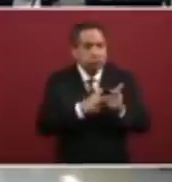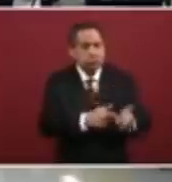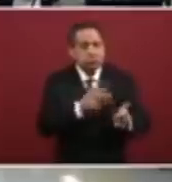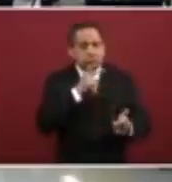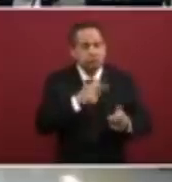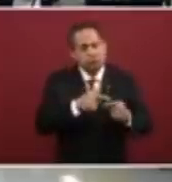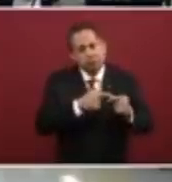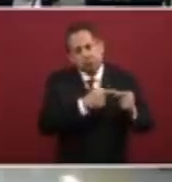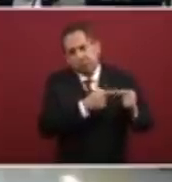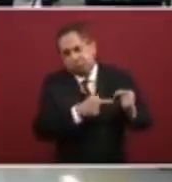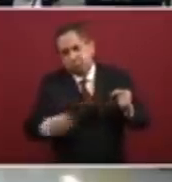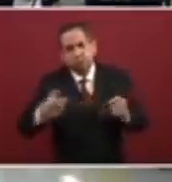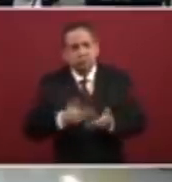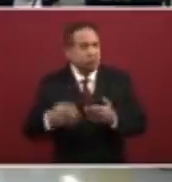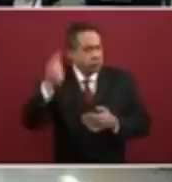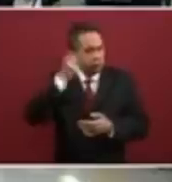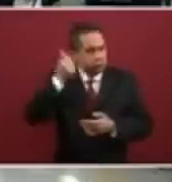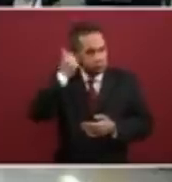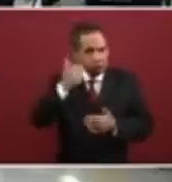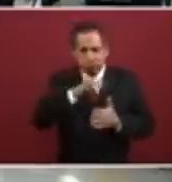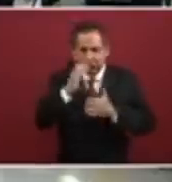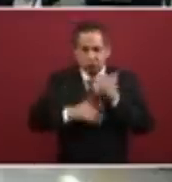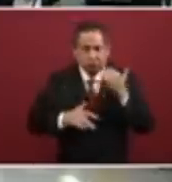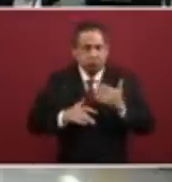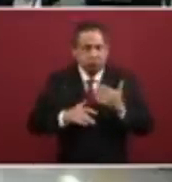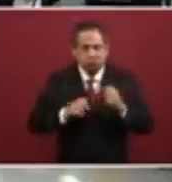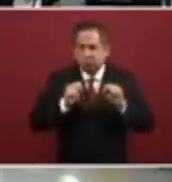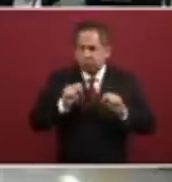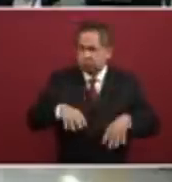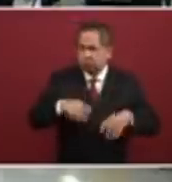jubilados. Además, no